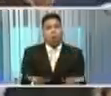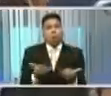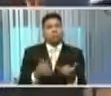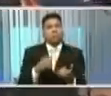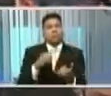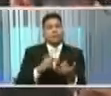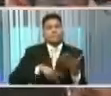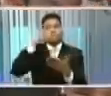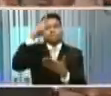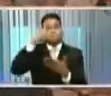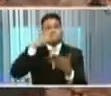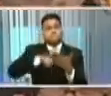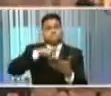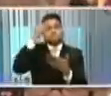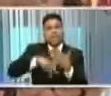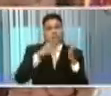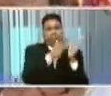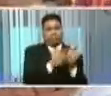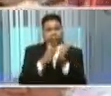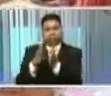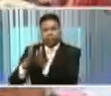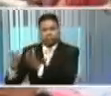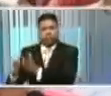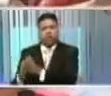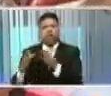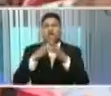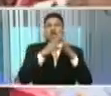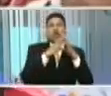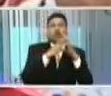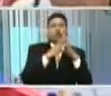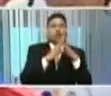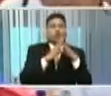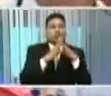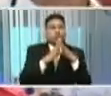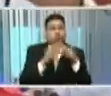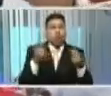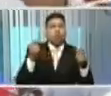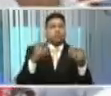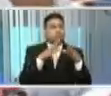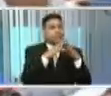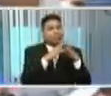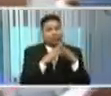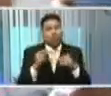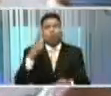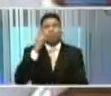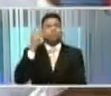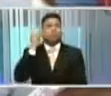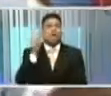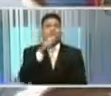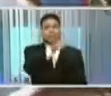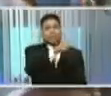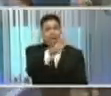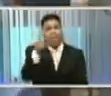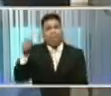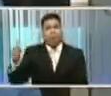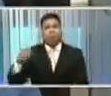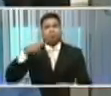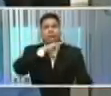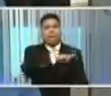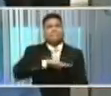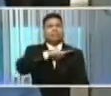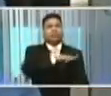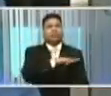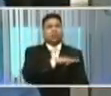planificar todo lo que tiene que ver con la incorporación de todas, todas y cada una de las misiones a las